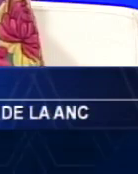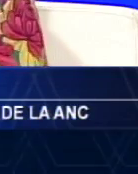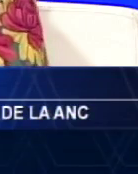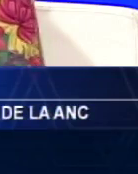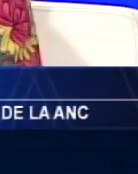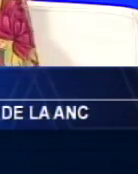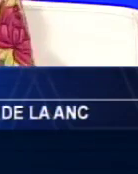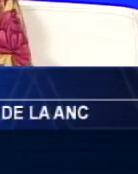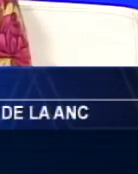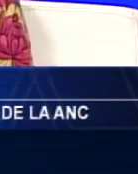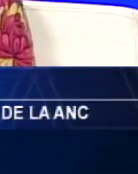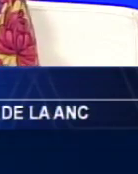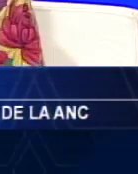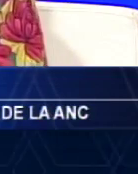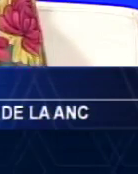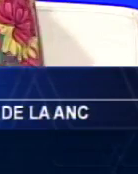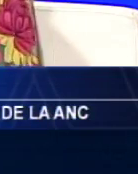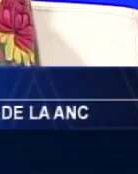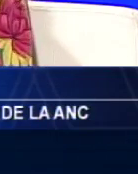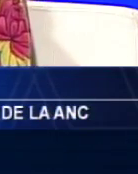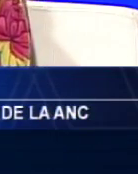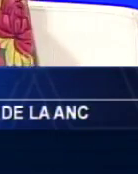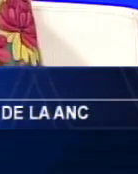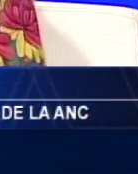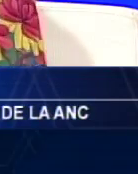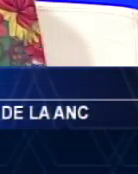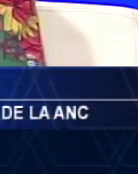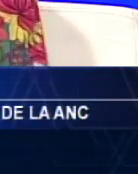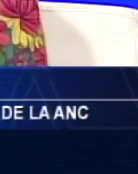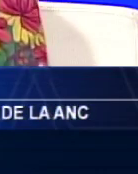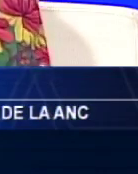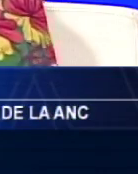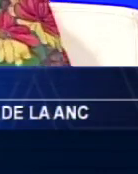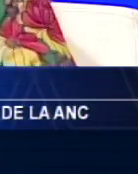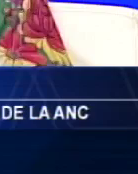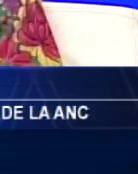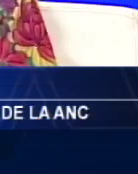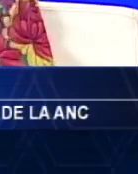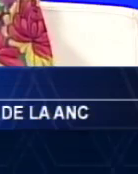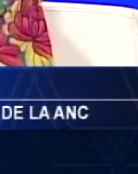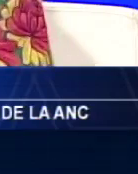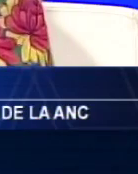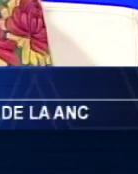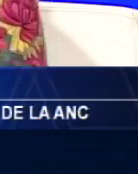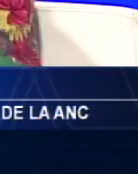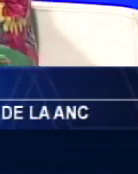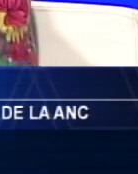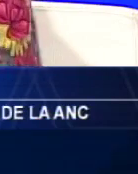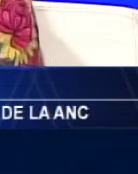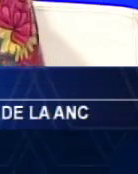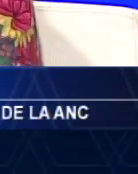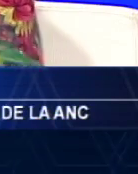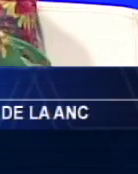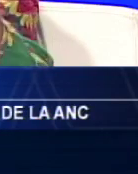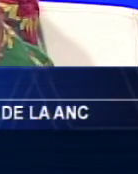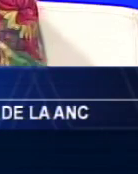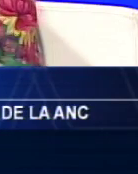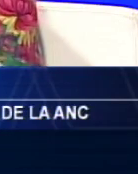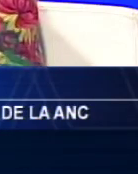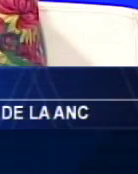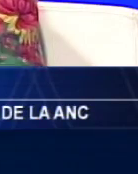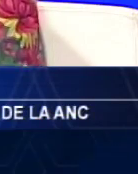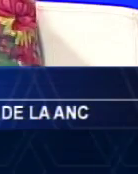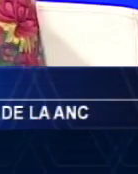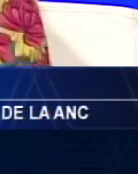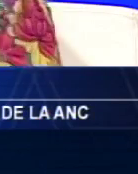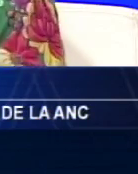seguidores? ¿Con qué confianza puede ir a elegir a alguien? De manera que está descontado que la oposición venezolana tenga la